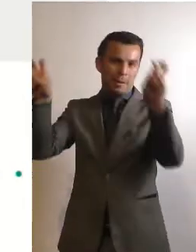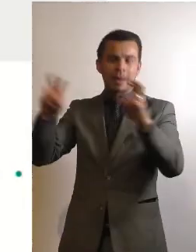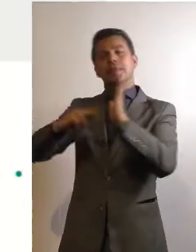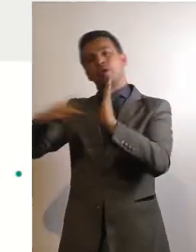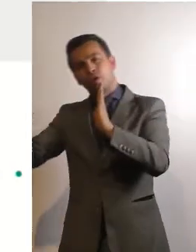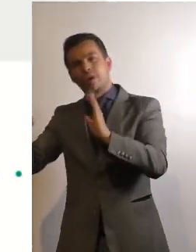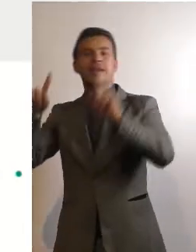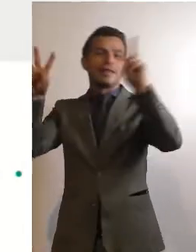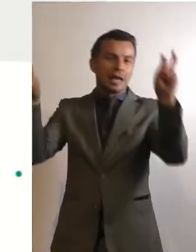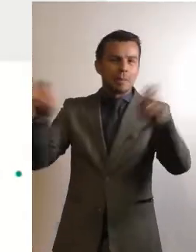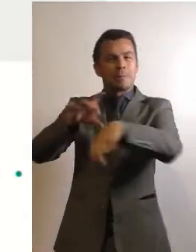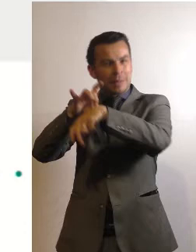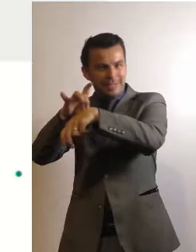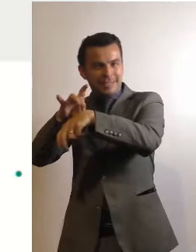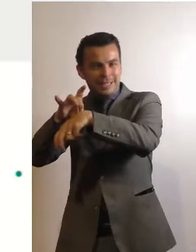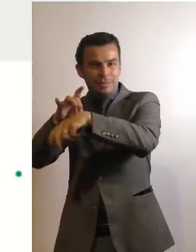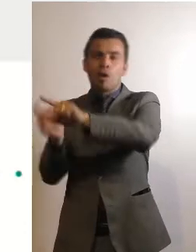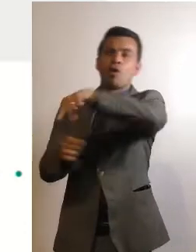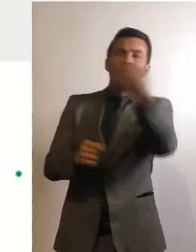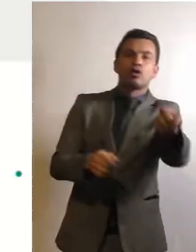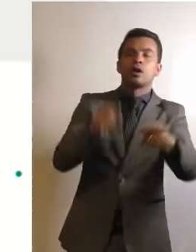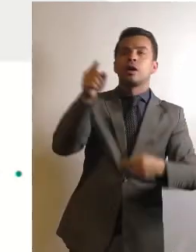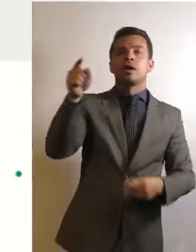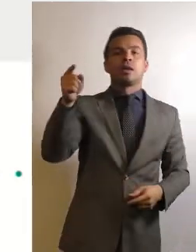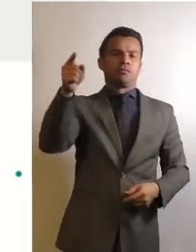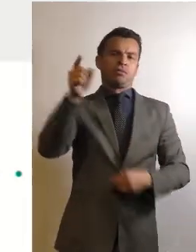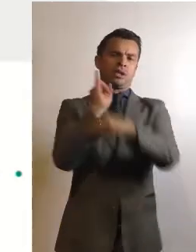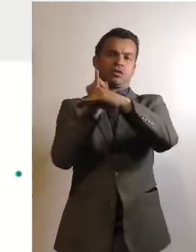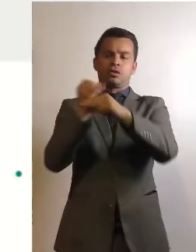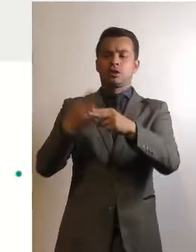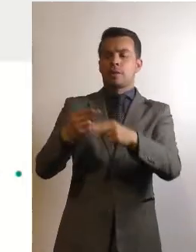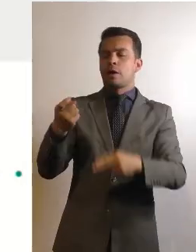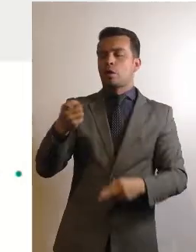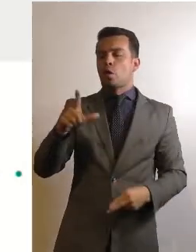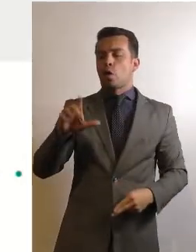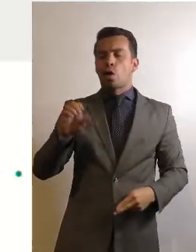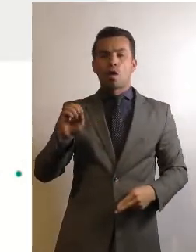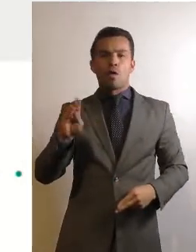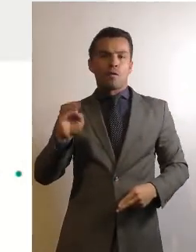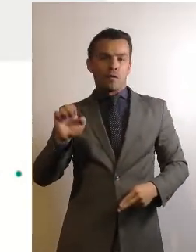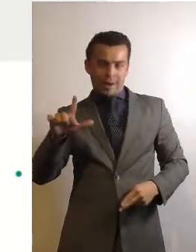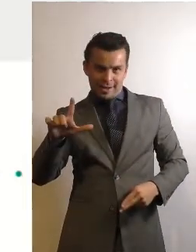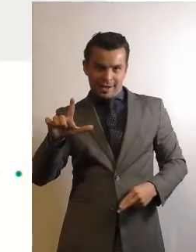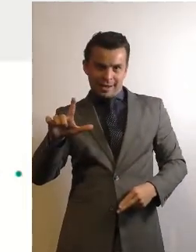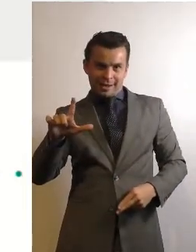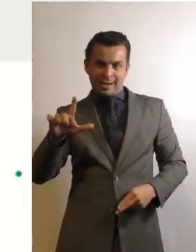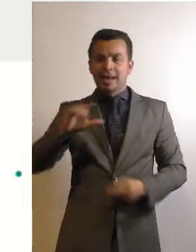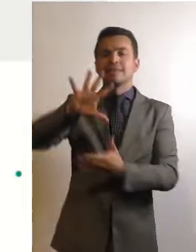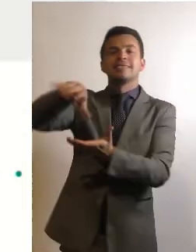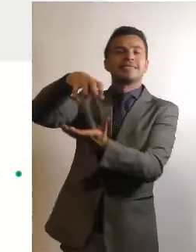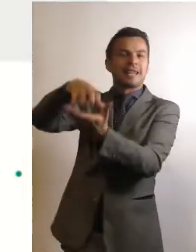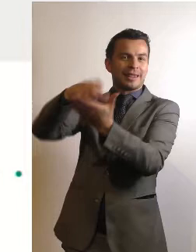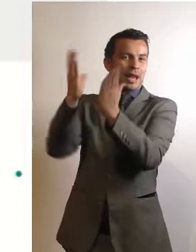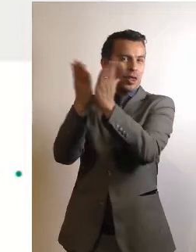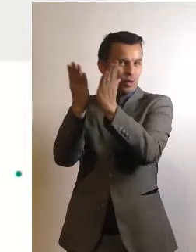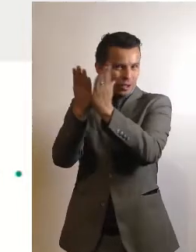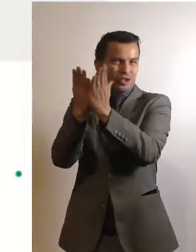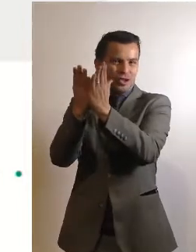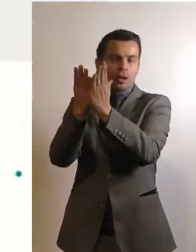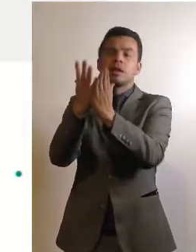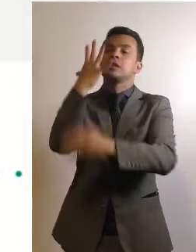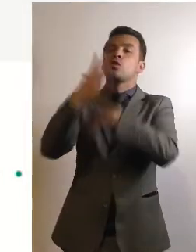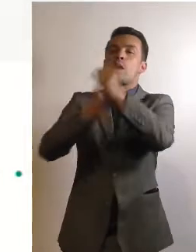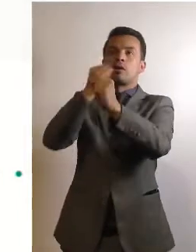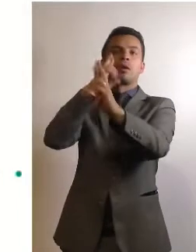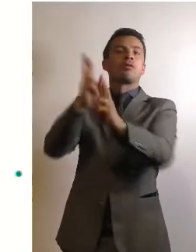de proyectos con el Global Accreditation Center for Project Management Education por 5 años.